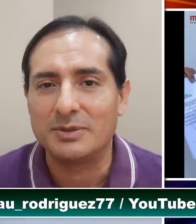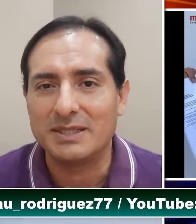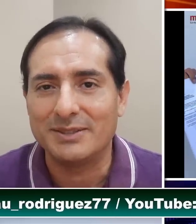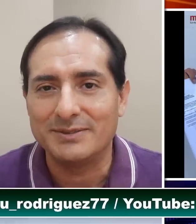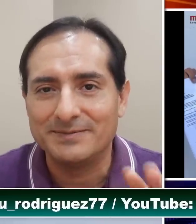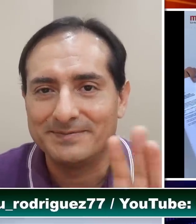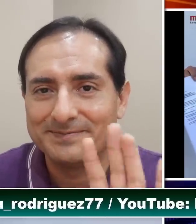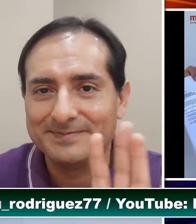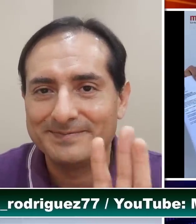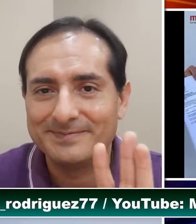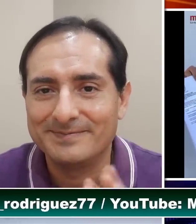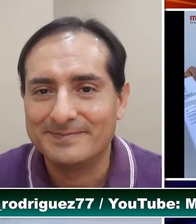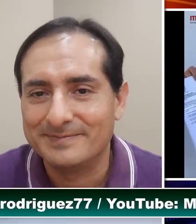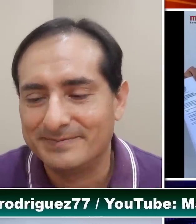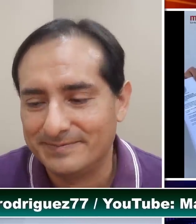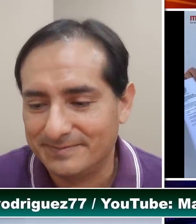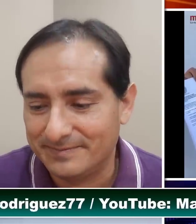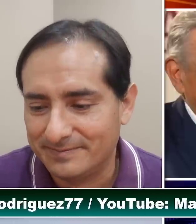más información